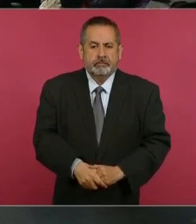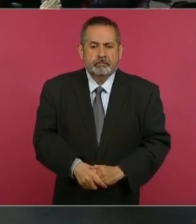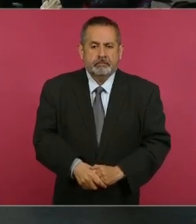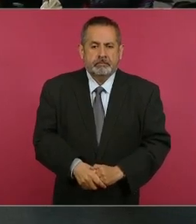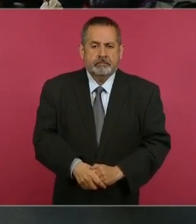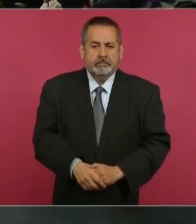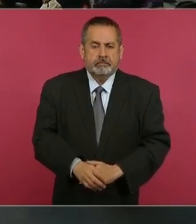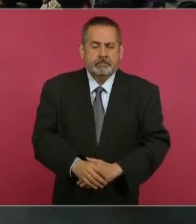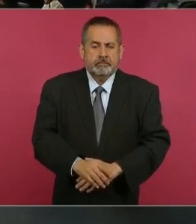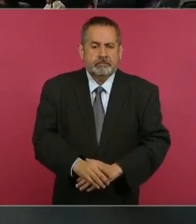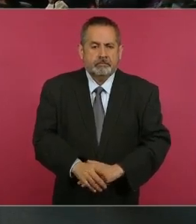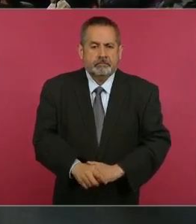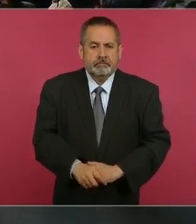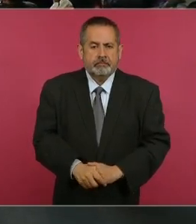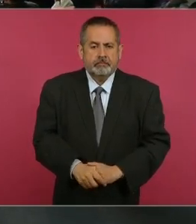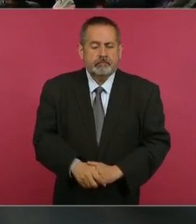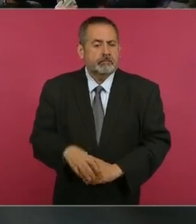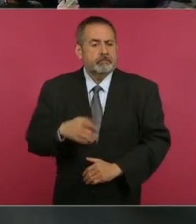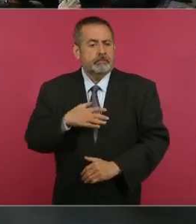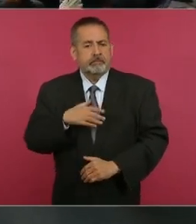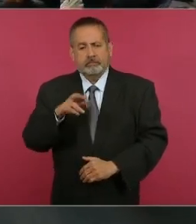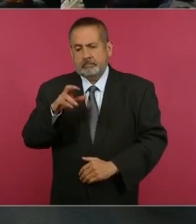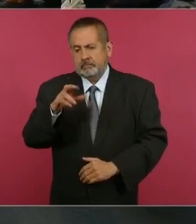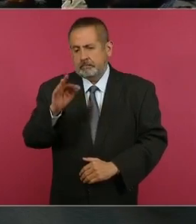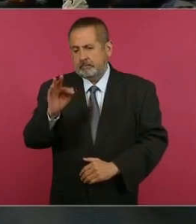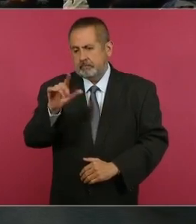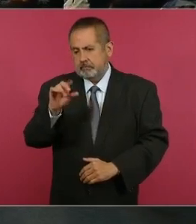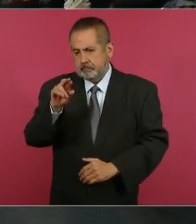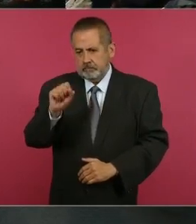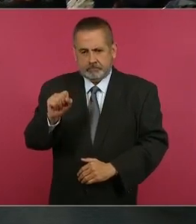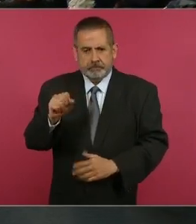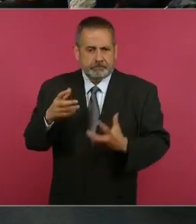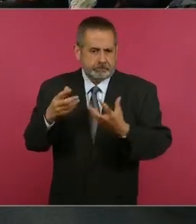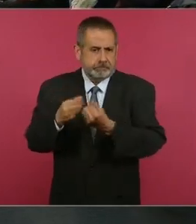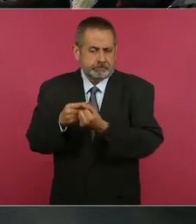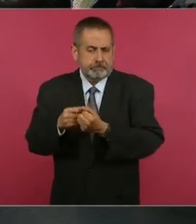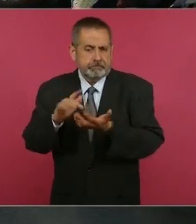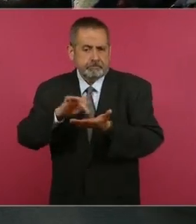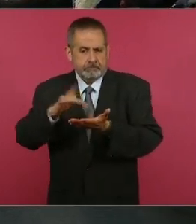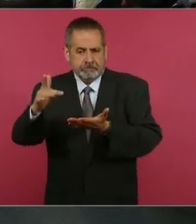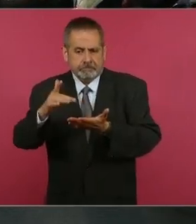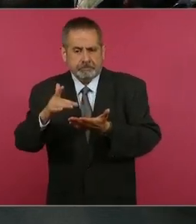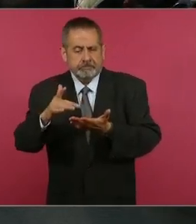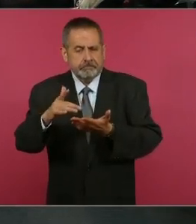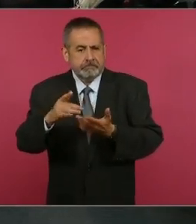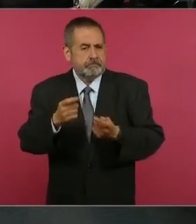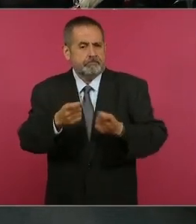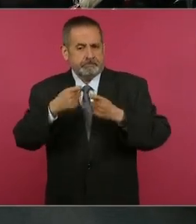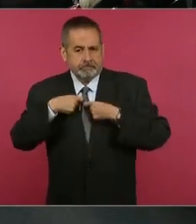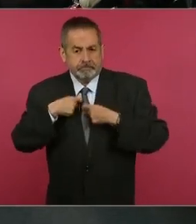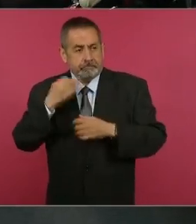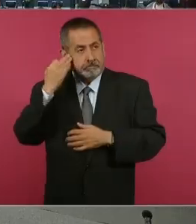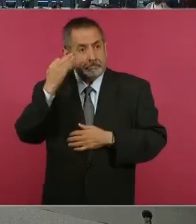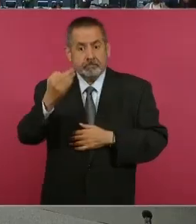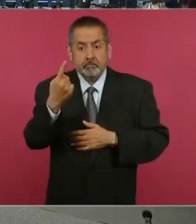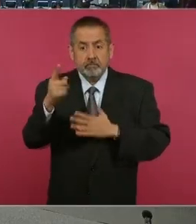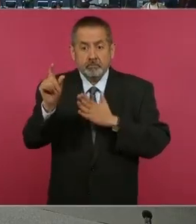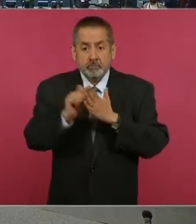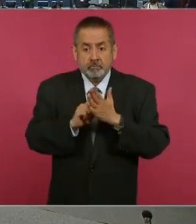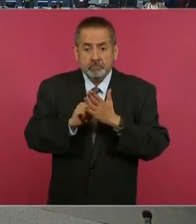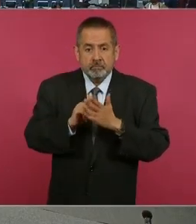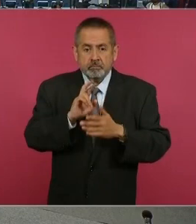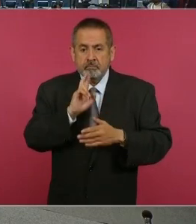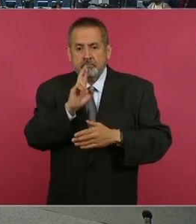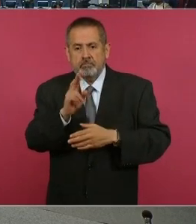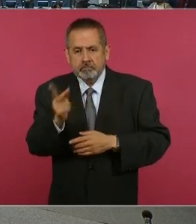Muy buenos días, presidente. Ramón Flores, del Centinela Informa de Humanoid de Inglaterra. Gracias por la palabra. Ya teníamos más de un mes sin